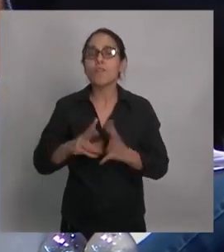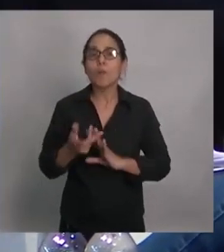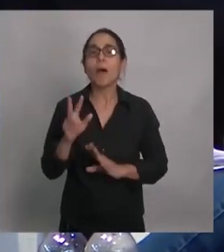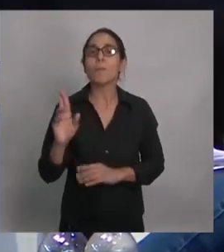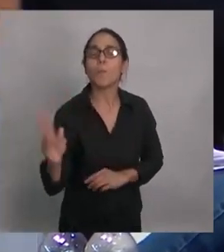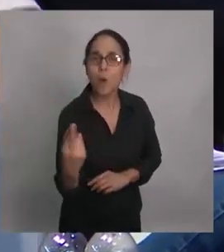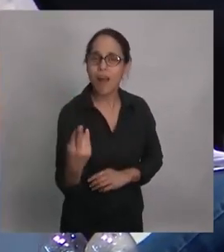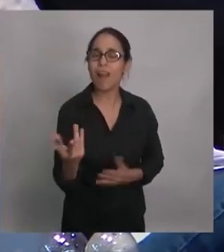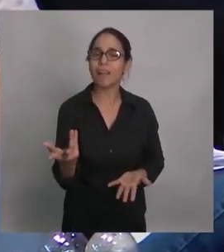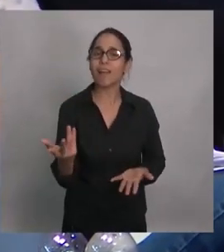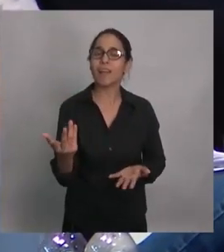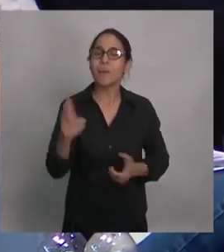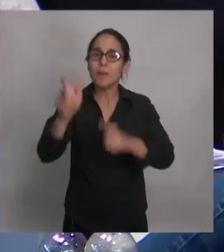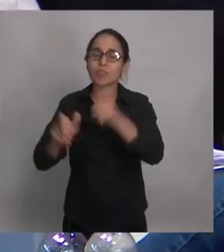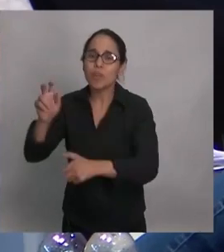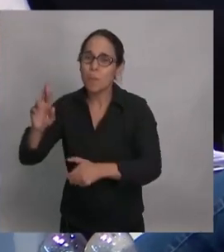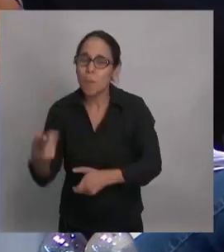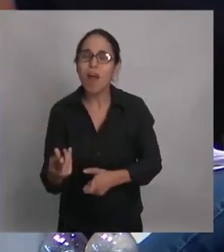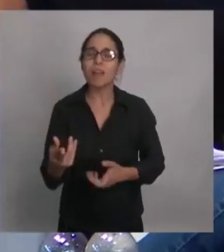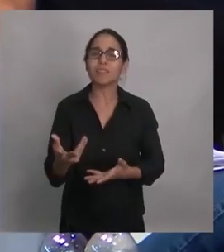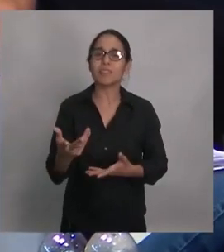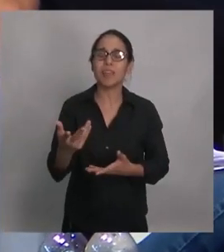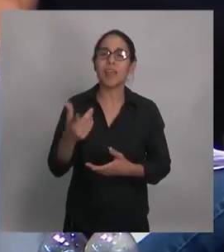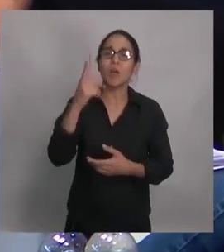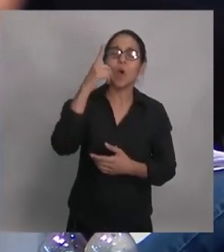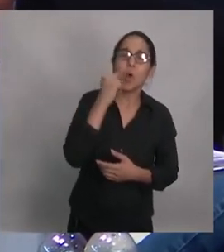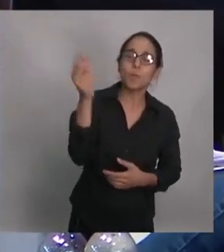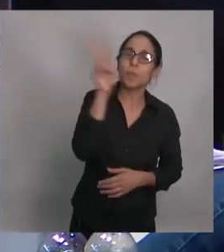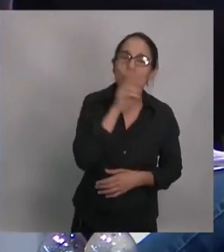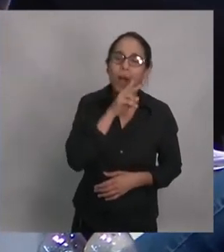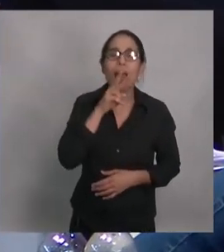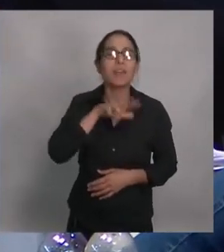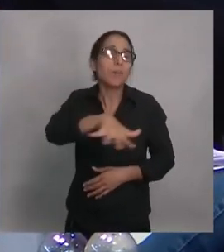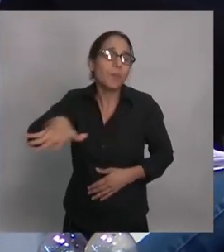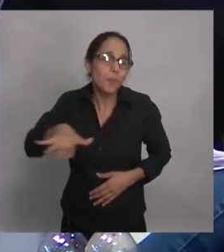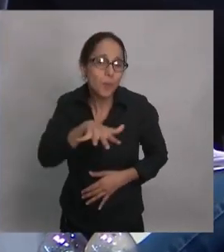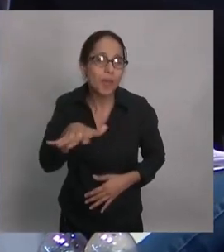a gran parte de los hombres y las mujeres de nuestros pueblos,